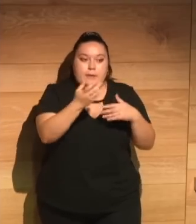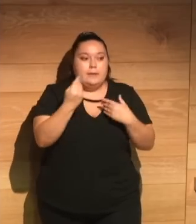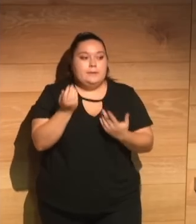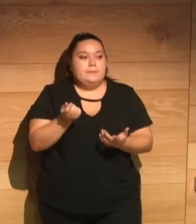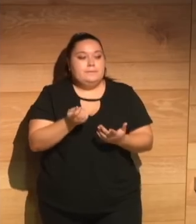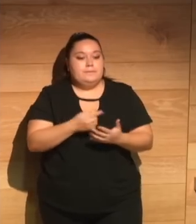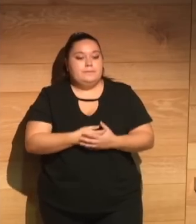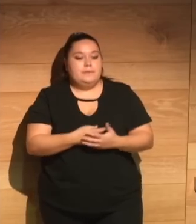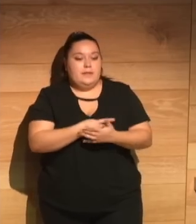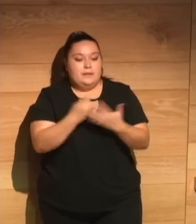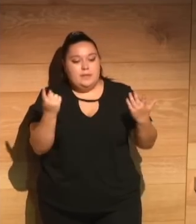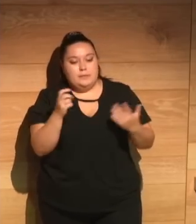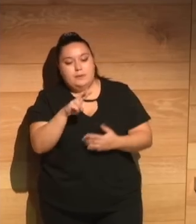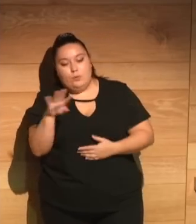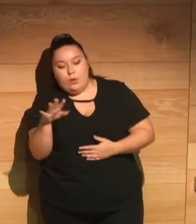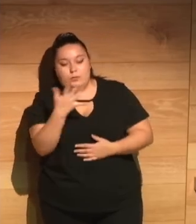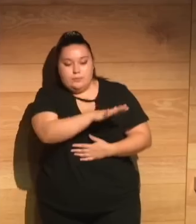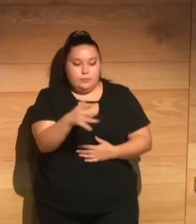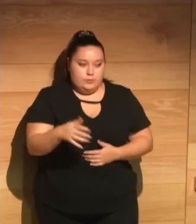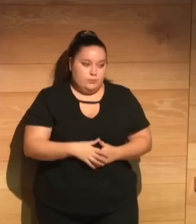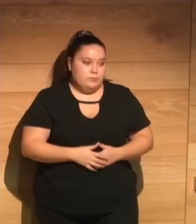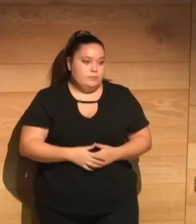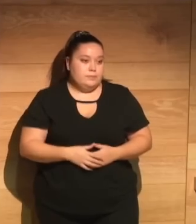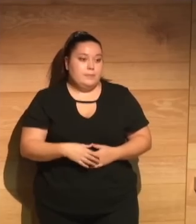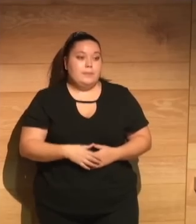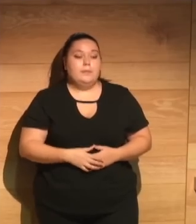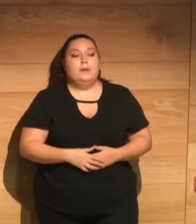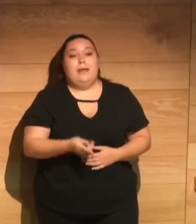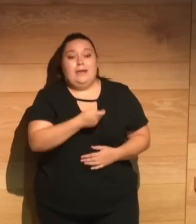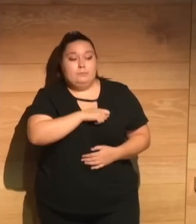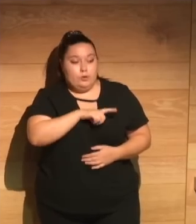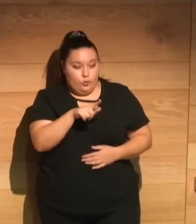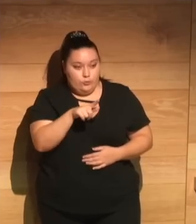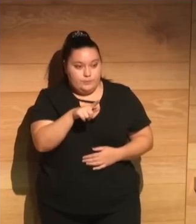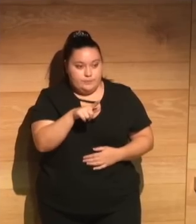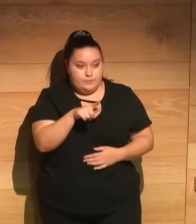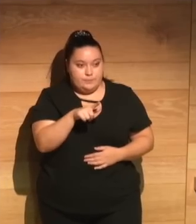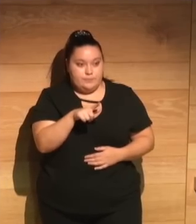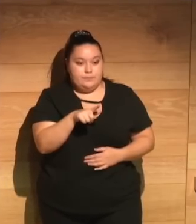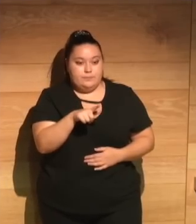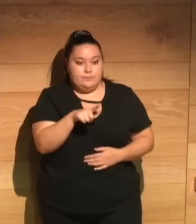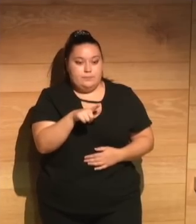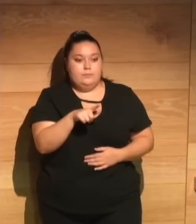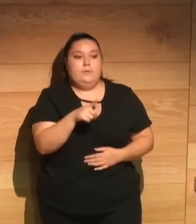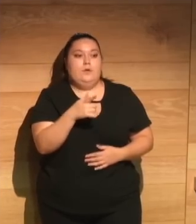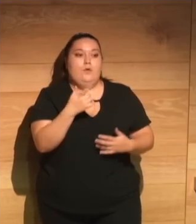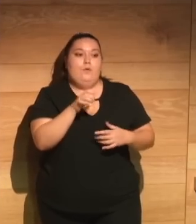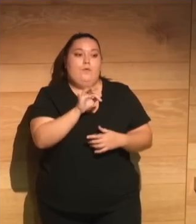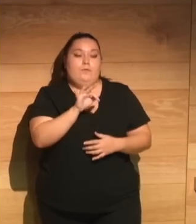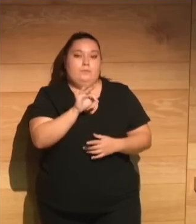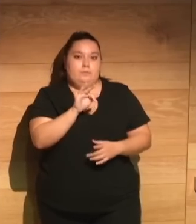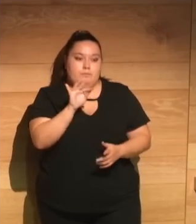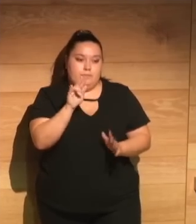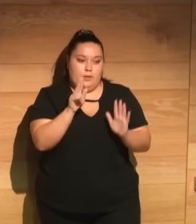imágenes por segundo. Si tenía mucha prisa, movía la mano muy rápido. Y el padre Mariano fue el que determinó la fórmula matemática que por